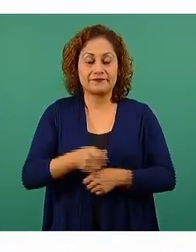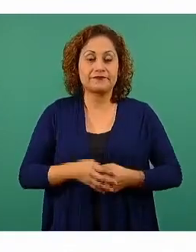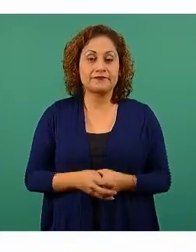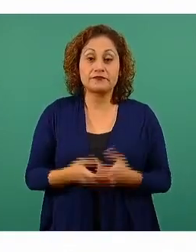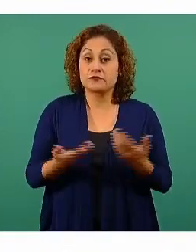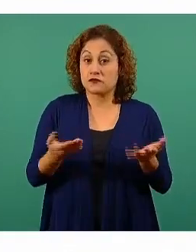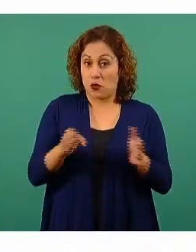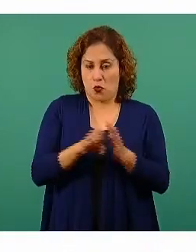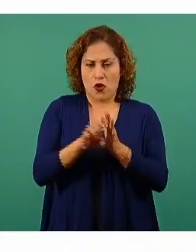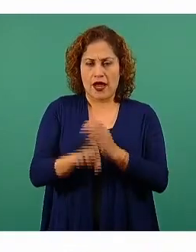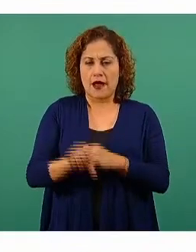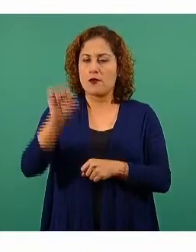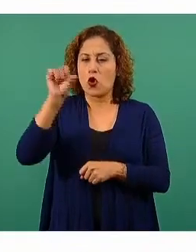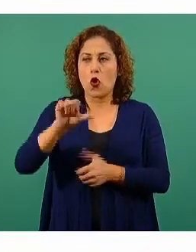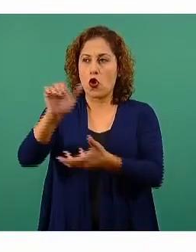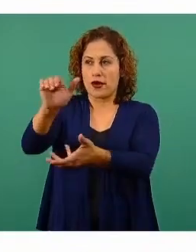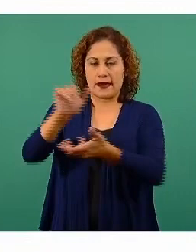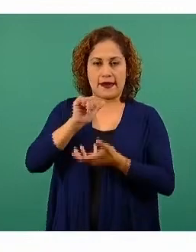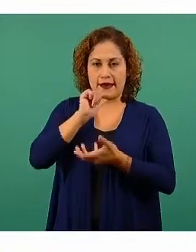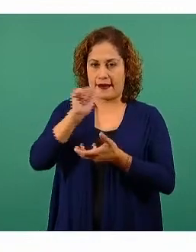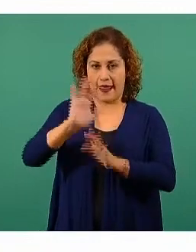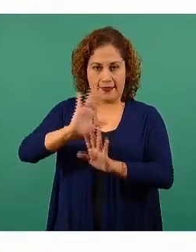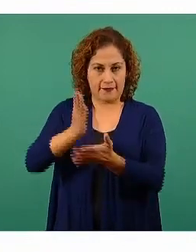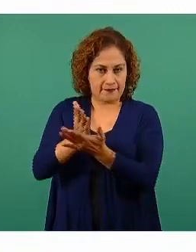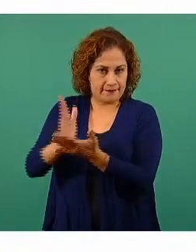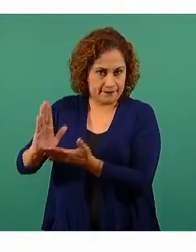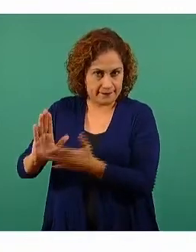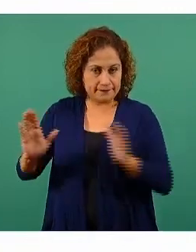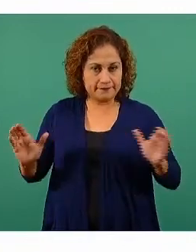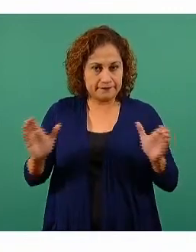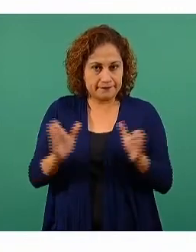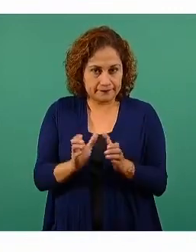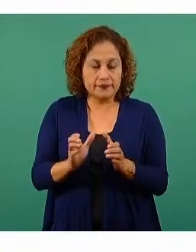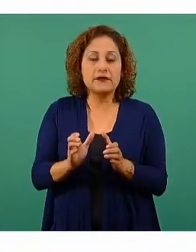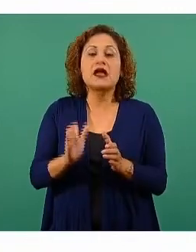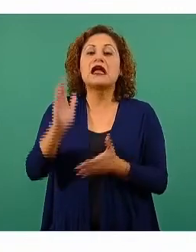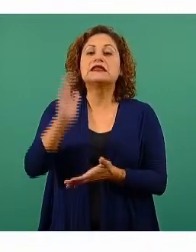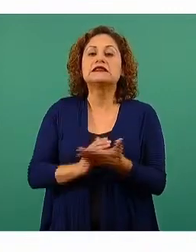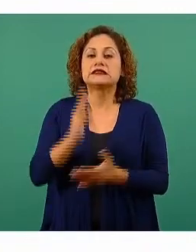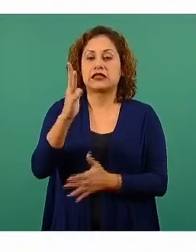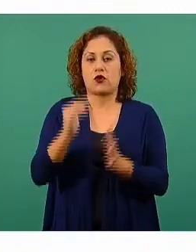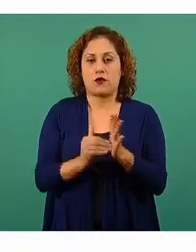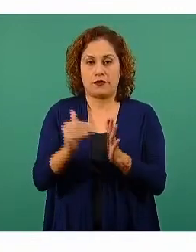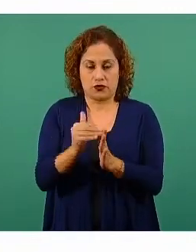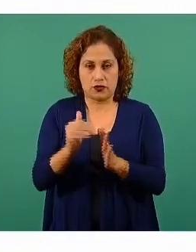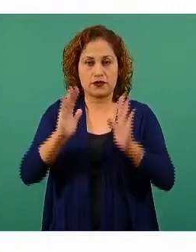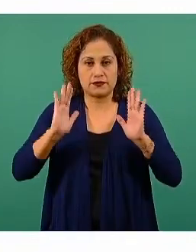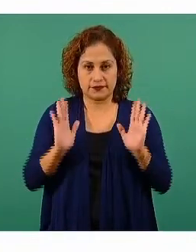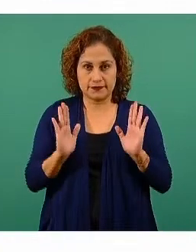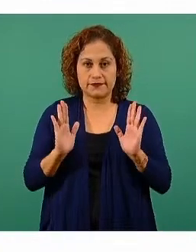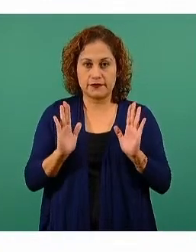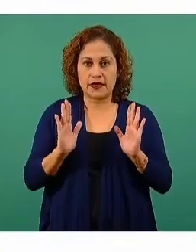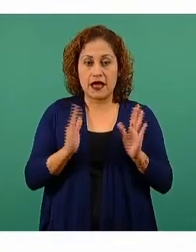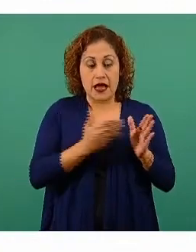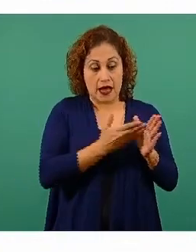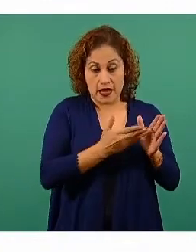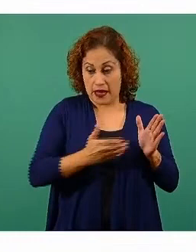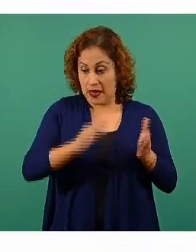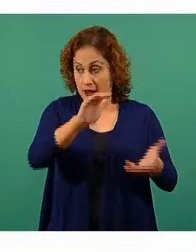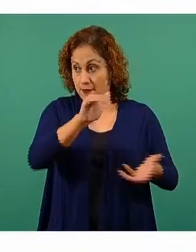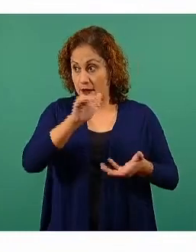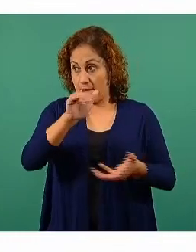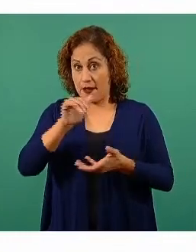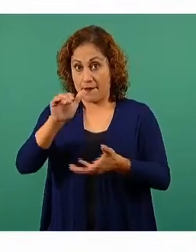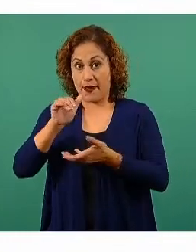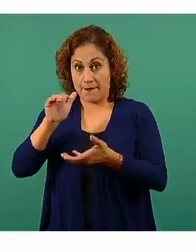contáramos el embarque de hoy, estaríamos con una diferencia de 5 millones de dosis entre las que ya llegaron y las que ya